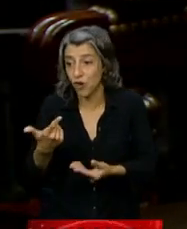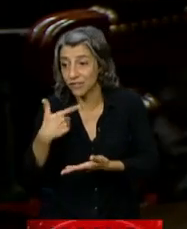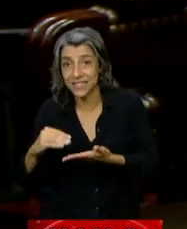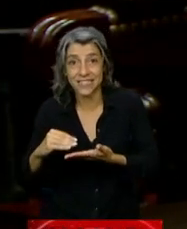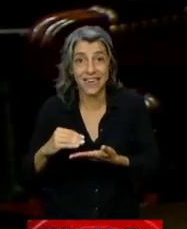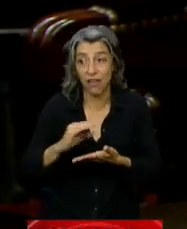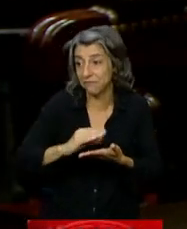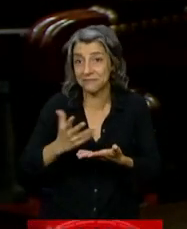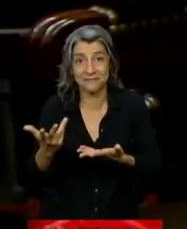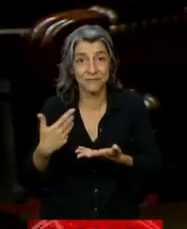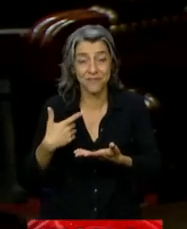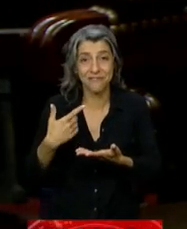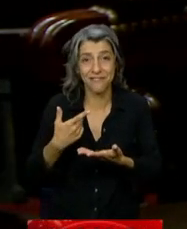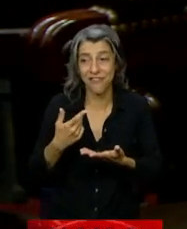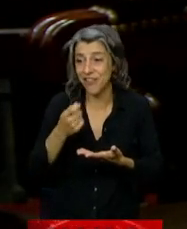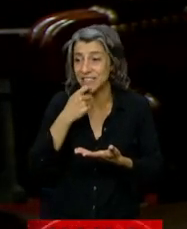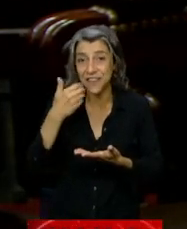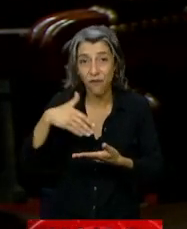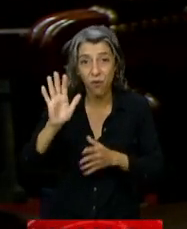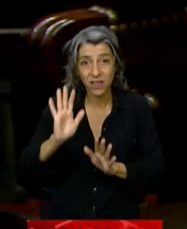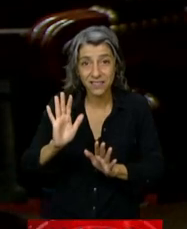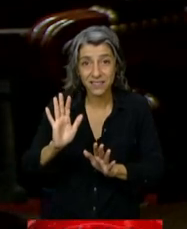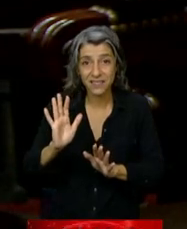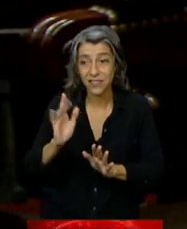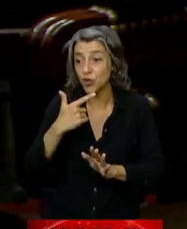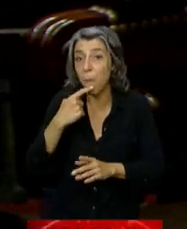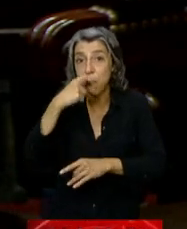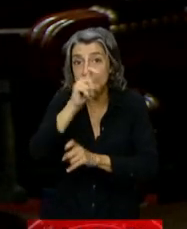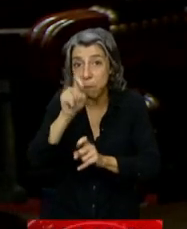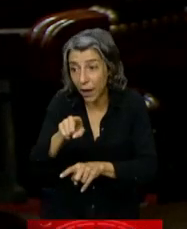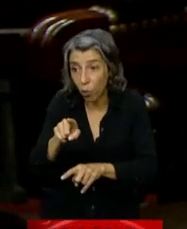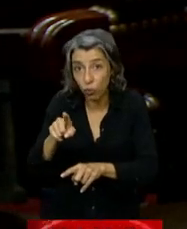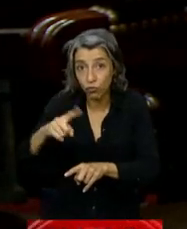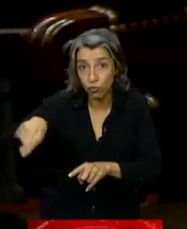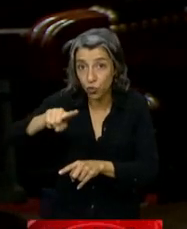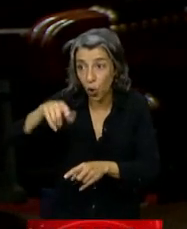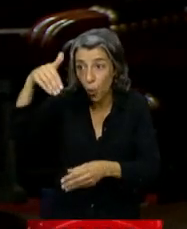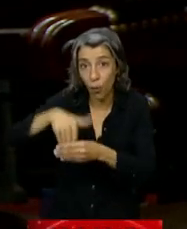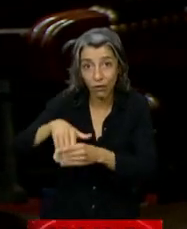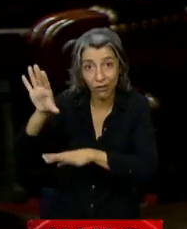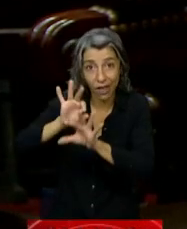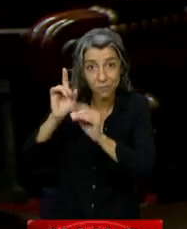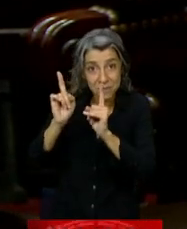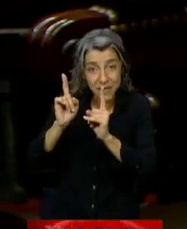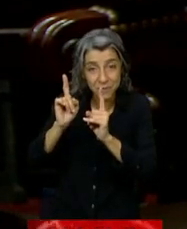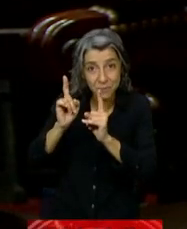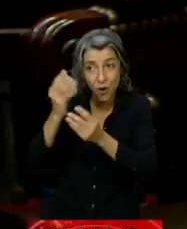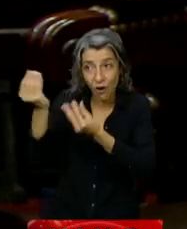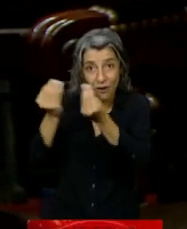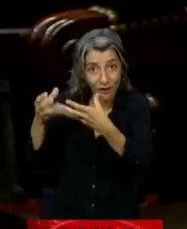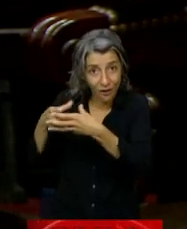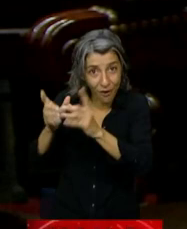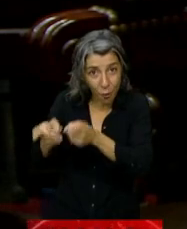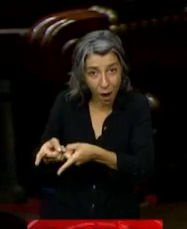pagar el impuesto a las ganancias? ¿Los hubieran votado? Yo creo que hay una cuestión a